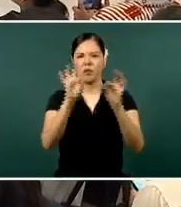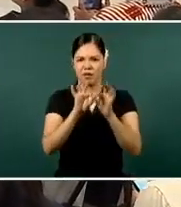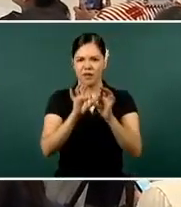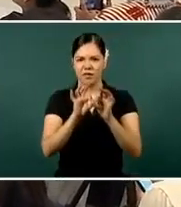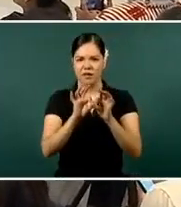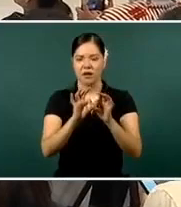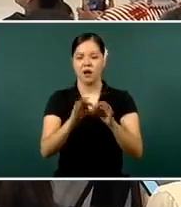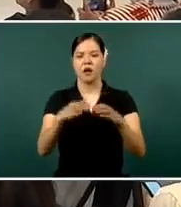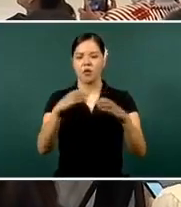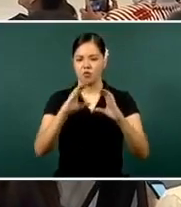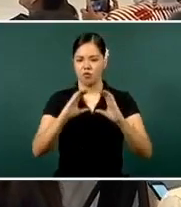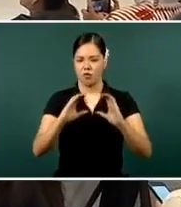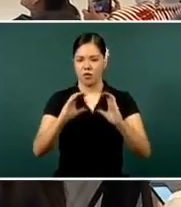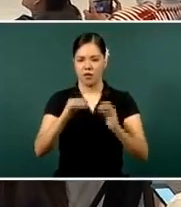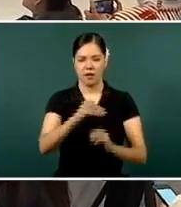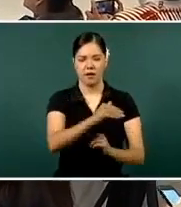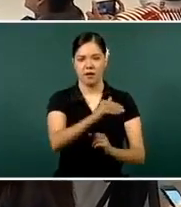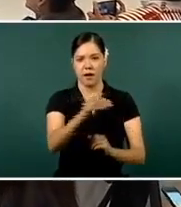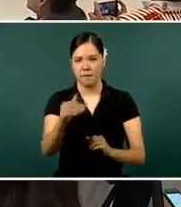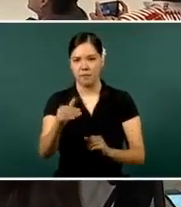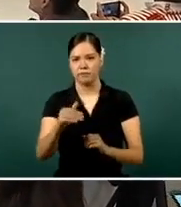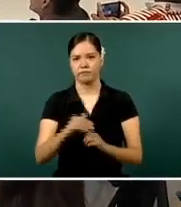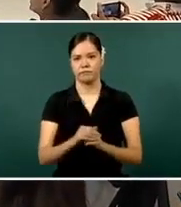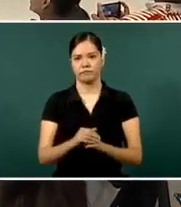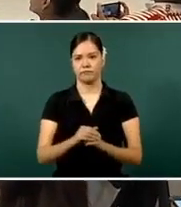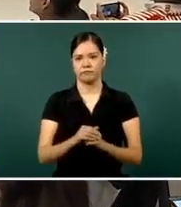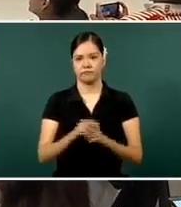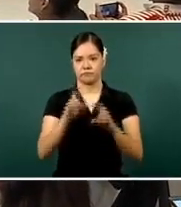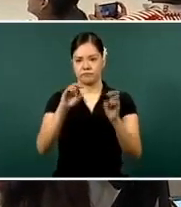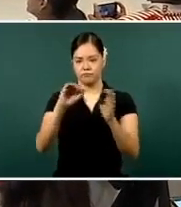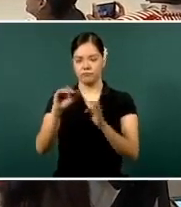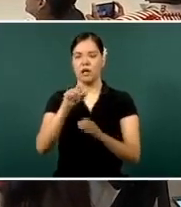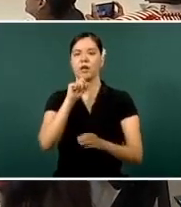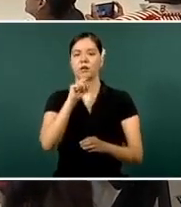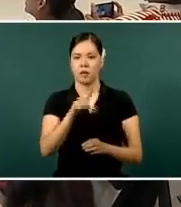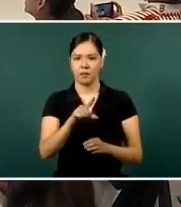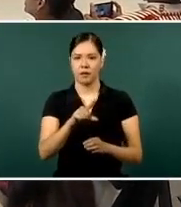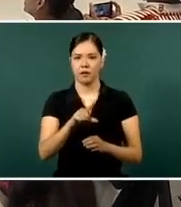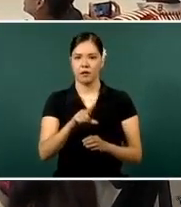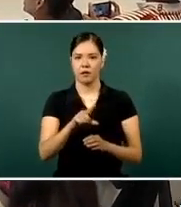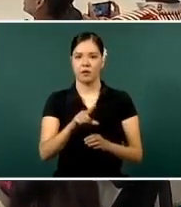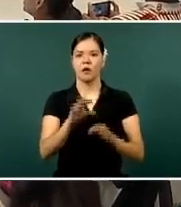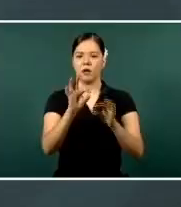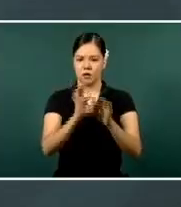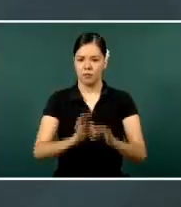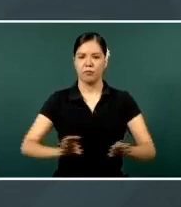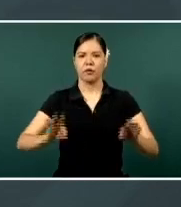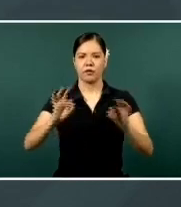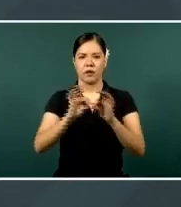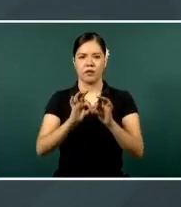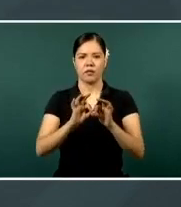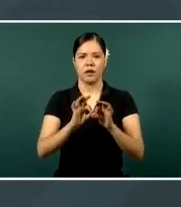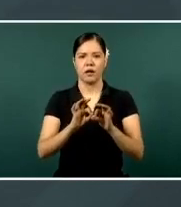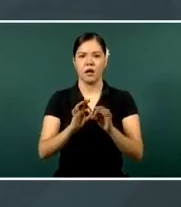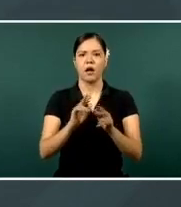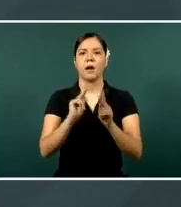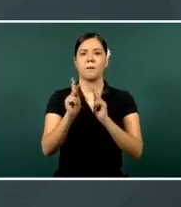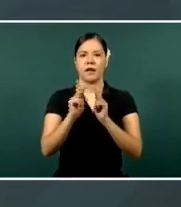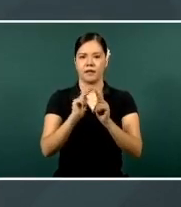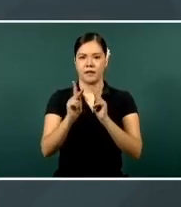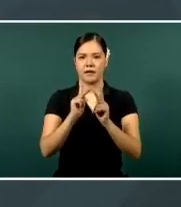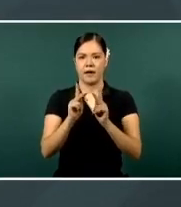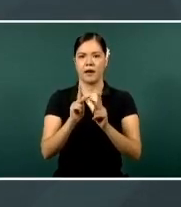especial. Destacar también el tema del patrimonio cultural que representan nuestros pueblos y